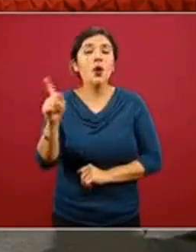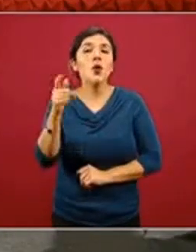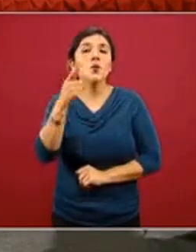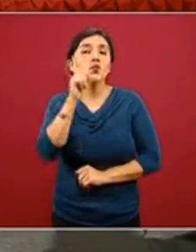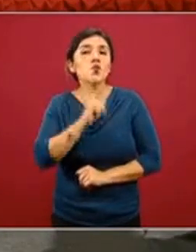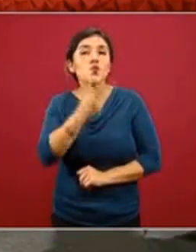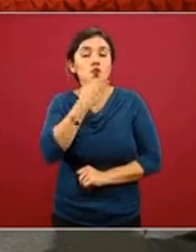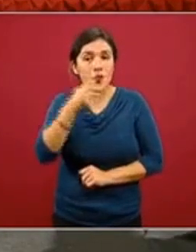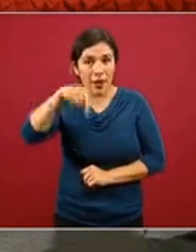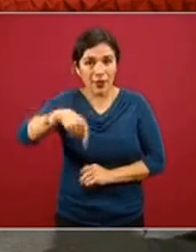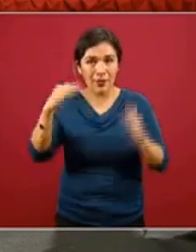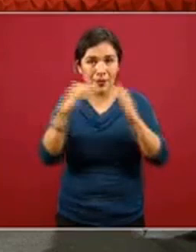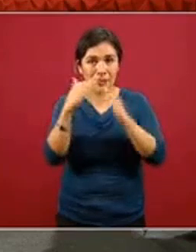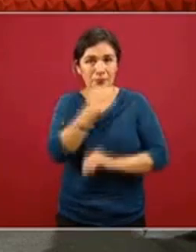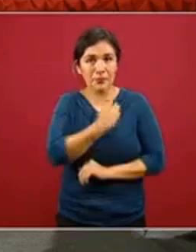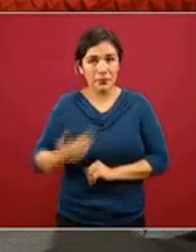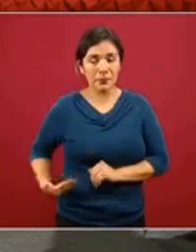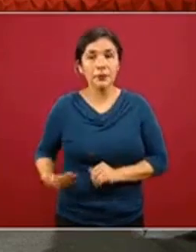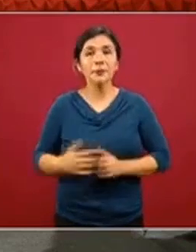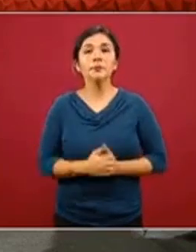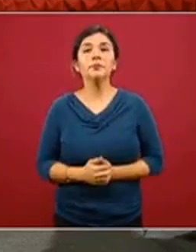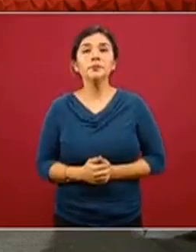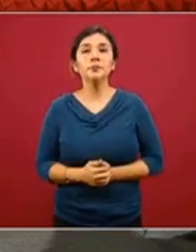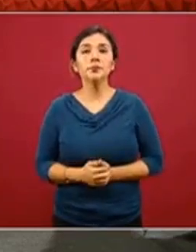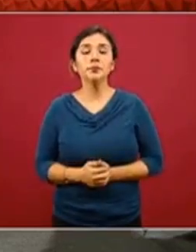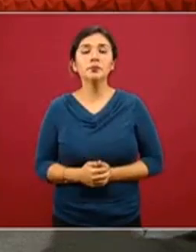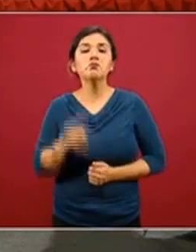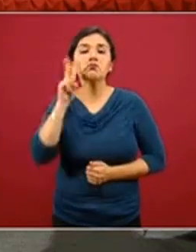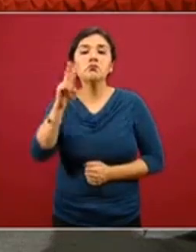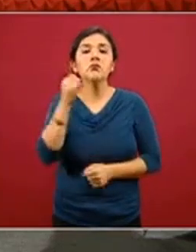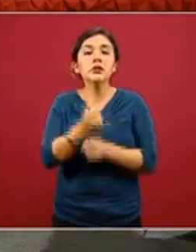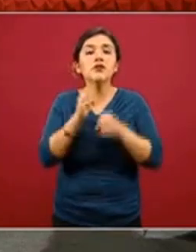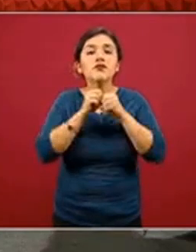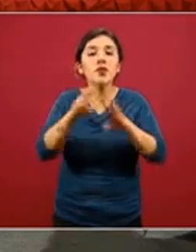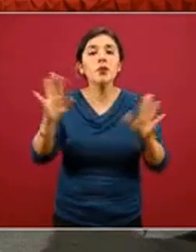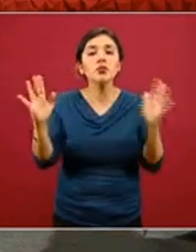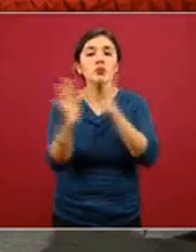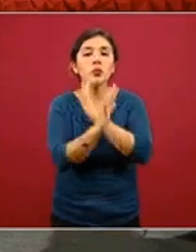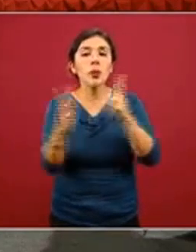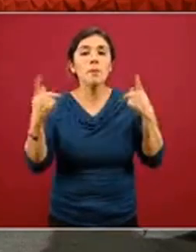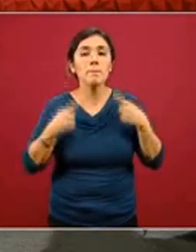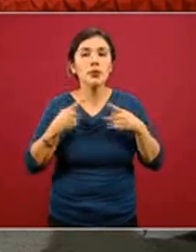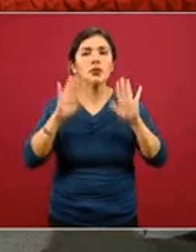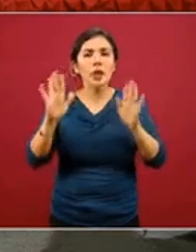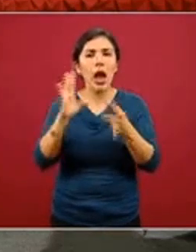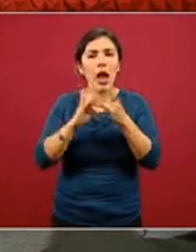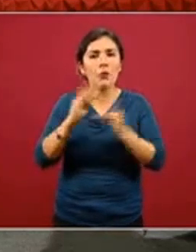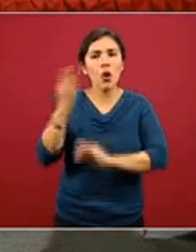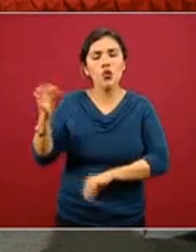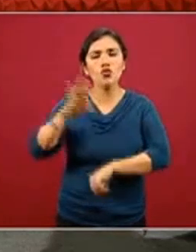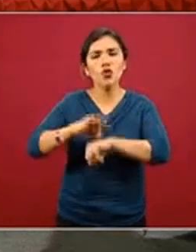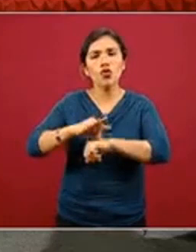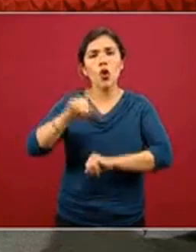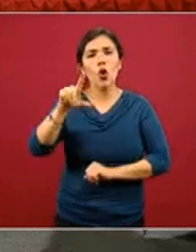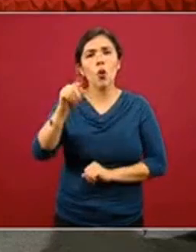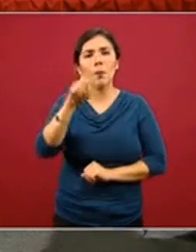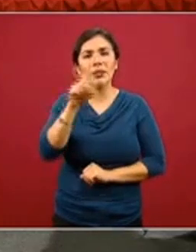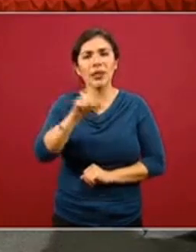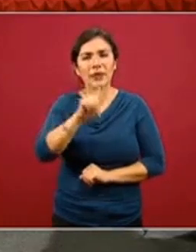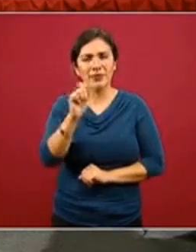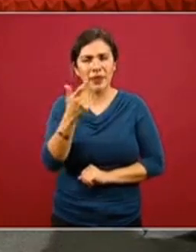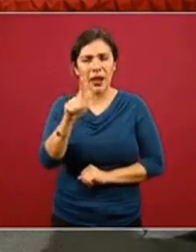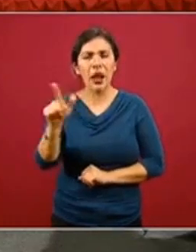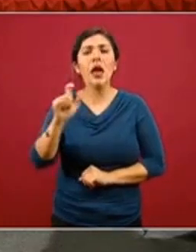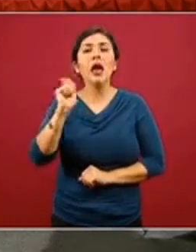Palacio Nacional y en casa. Vamos a ver el informe de movilidad. Ya lo explicó el doctor López-Gatell, el éxito